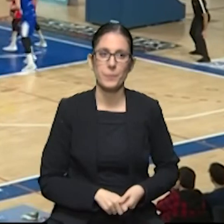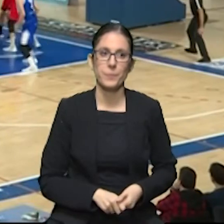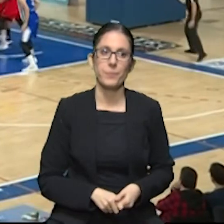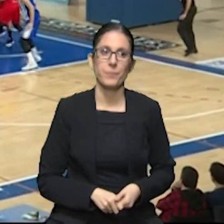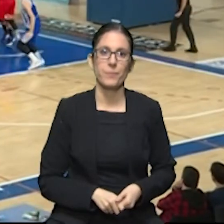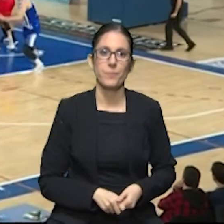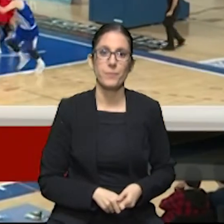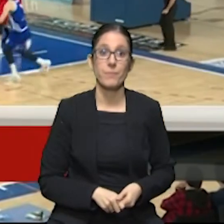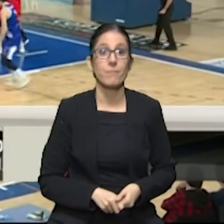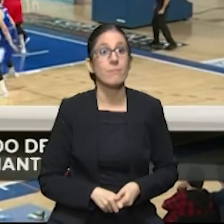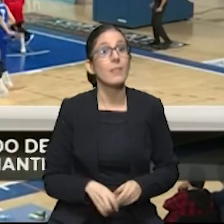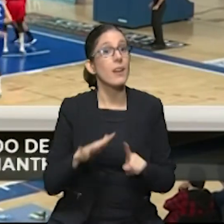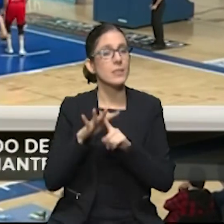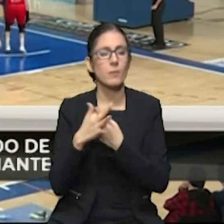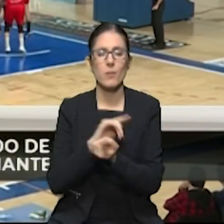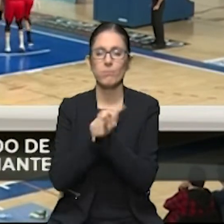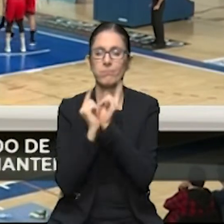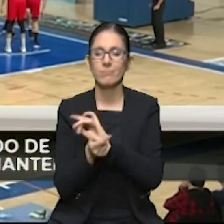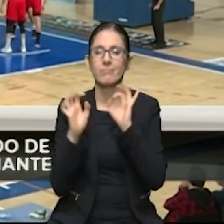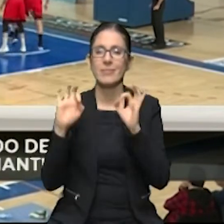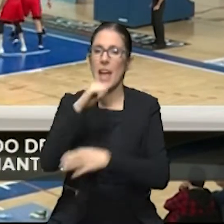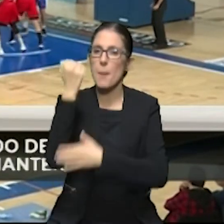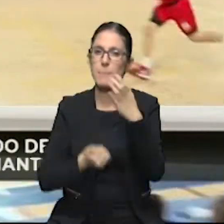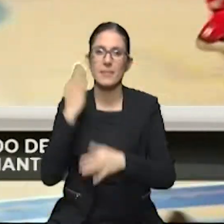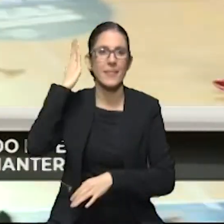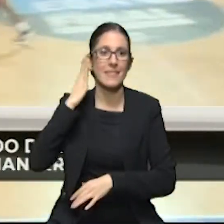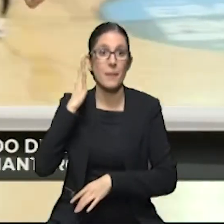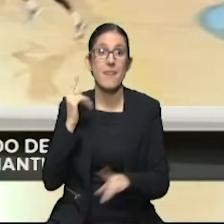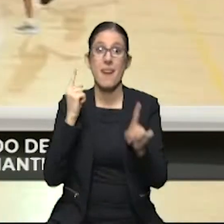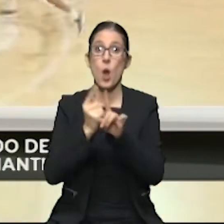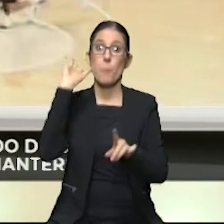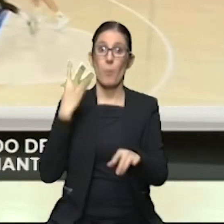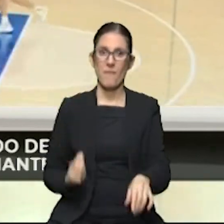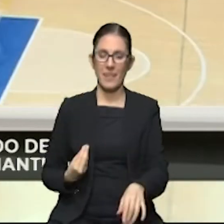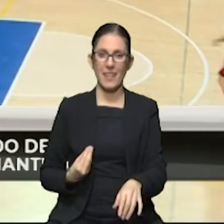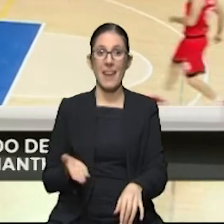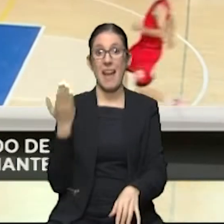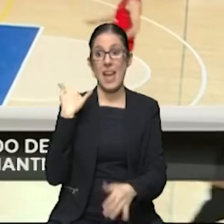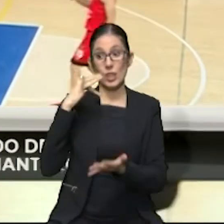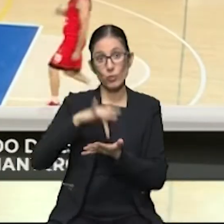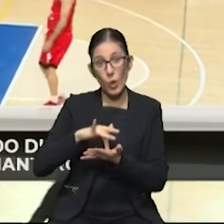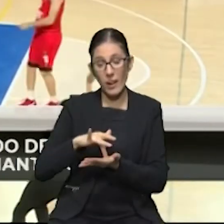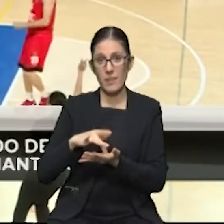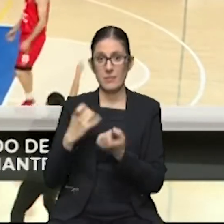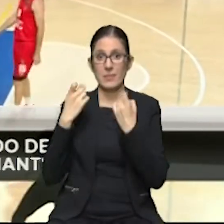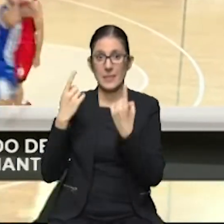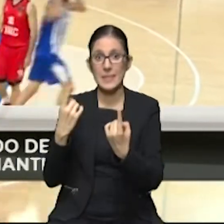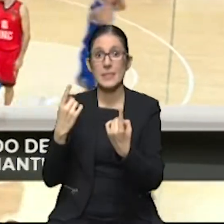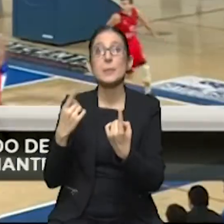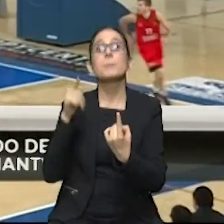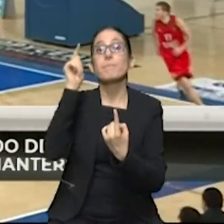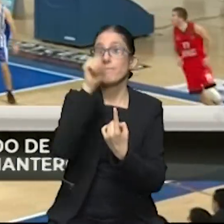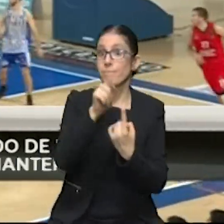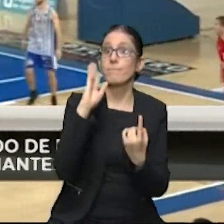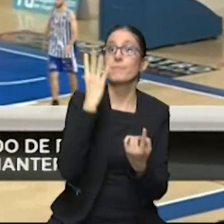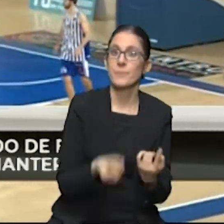Y mucho han cambiado las cosas para Básquet Navarra y Ponferrada desde que se enfrentarán en el partido de ida en Lez Plata. En aquella ocasión los leoneses que iban